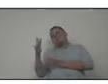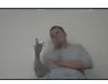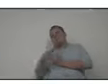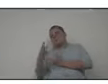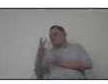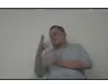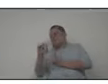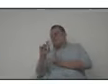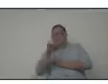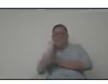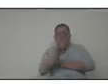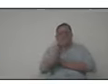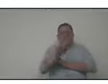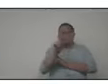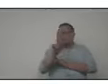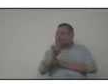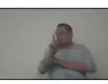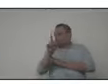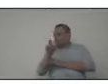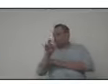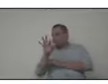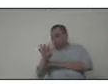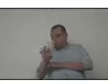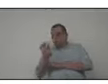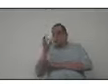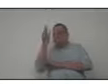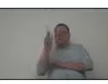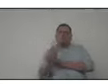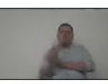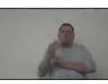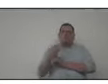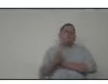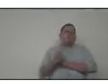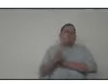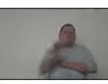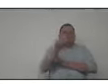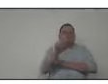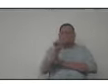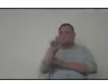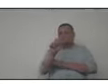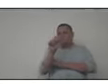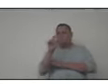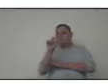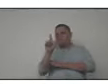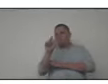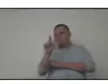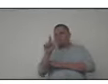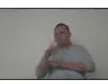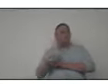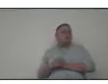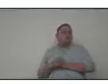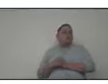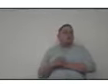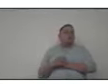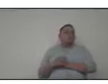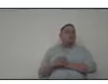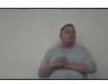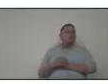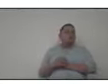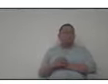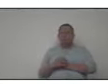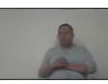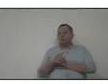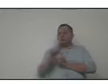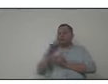2020 tuvimos un 6.93 y hoy tenemos 1.11, o sea que por cada